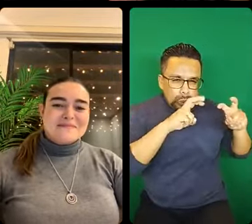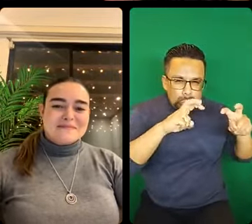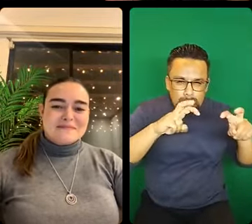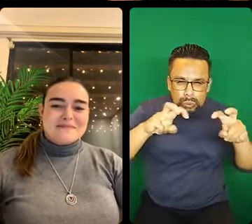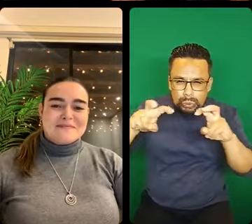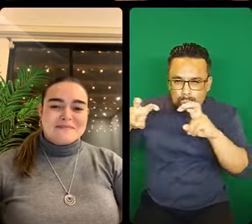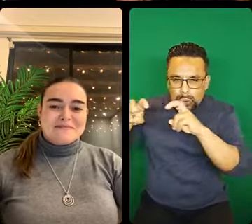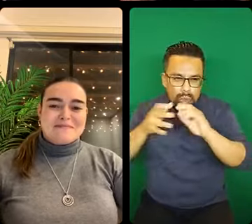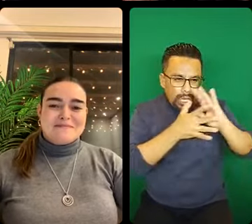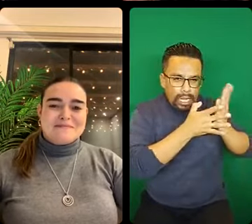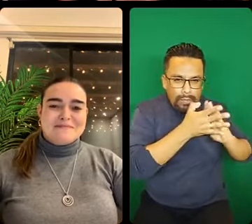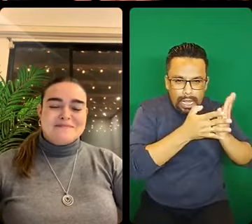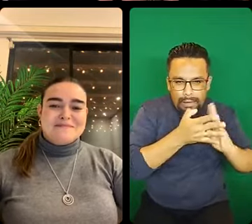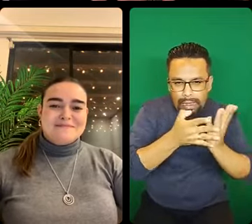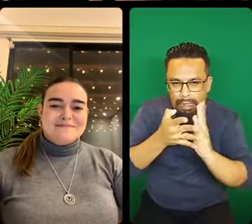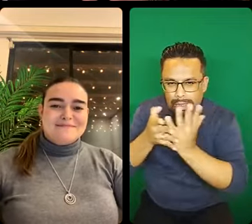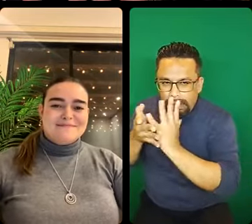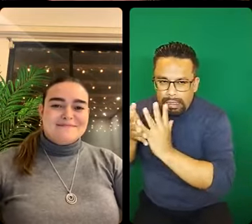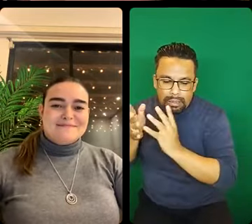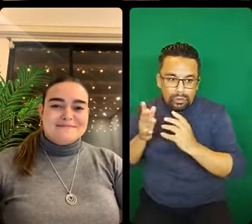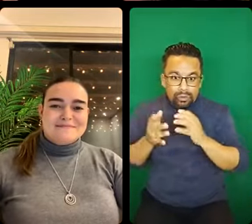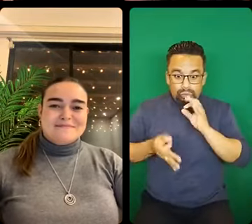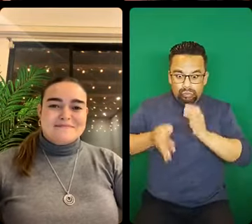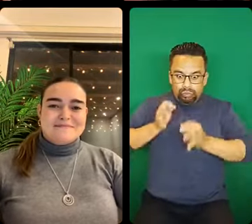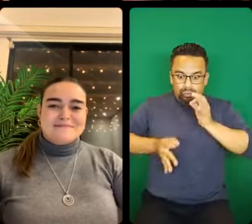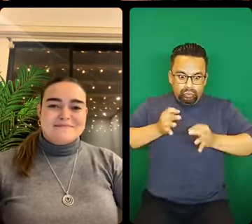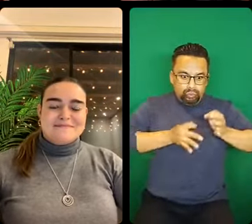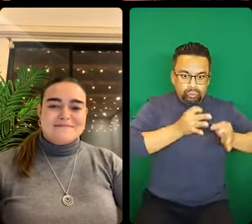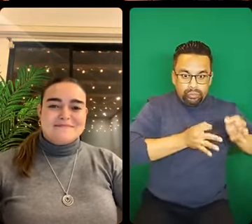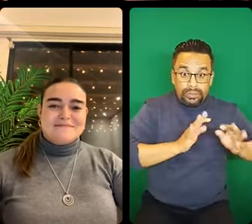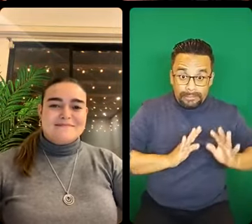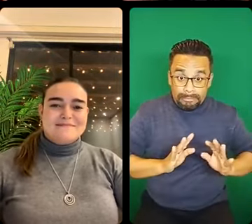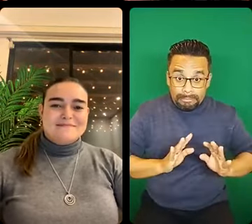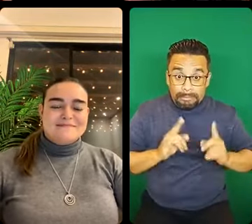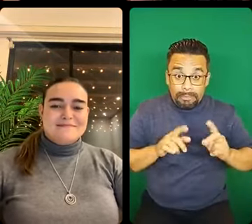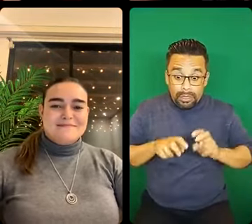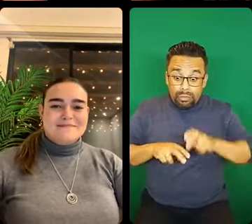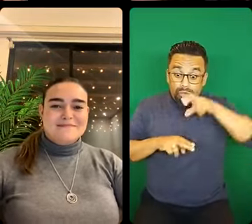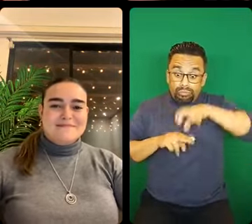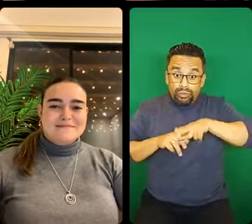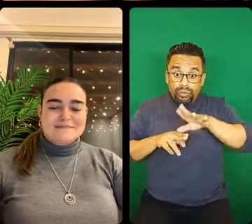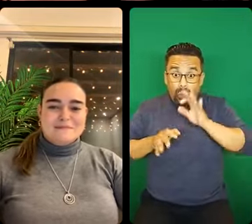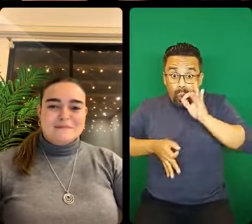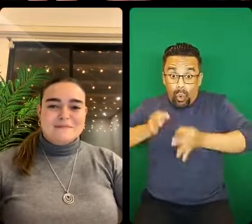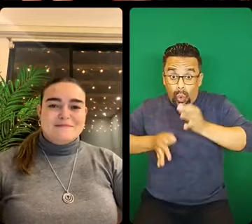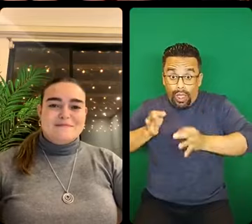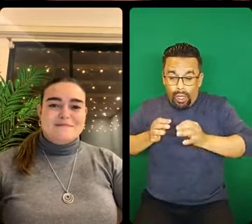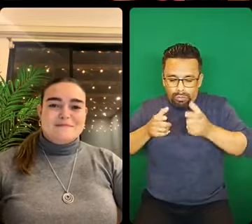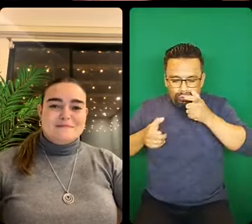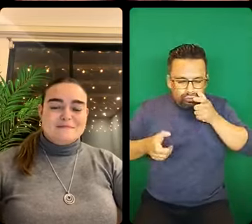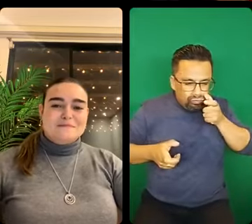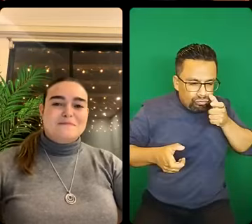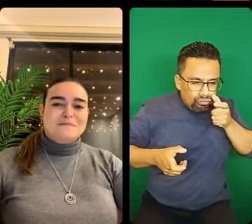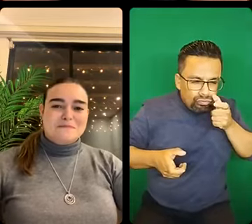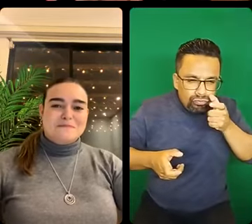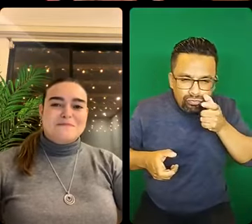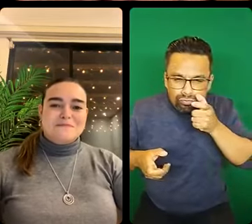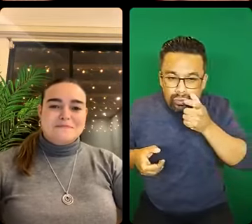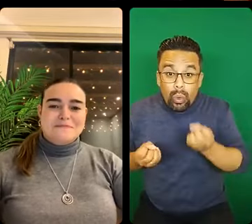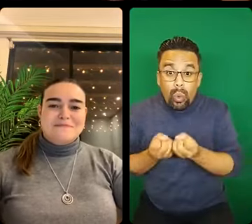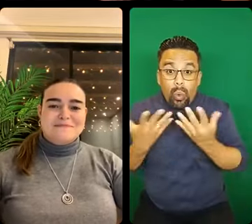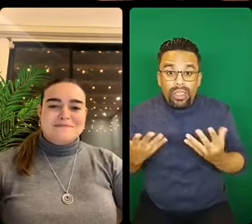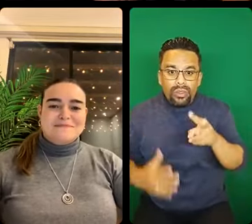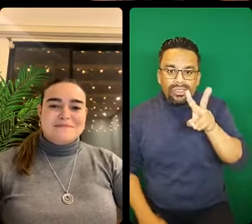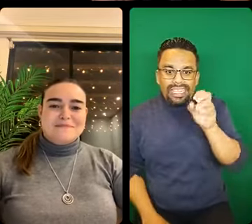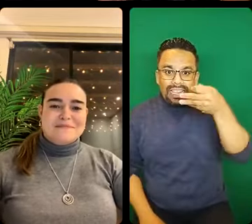de los jurados. ¡Listo! Esa es la parte. Los jurados el 70% y la marca el 20%. ¡Listo!